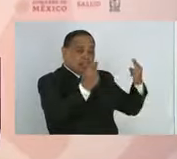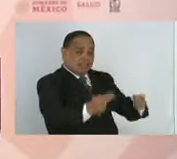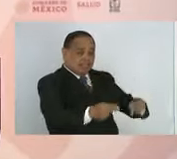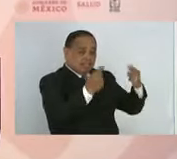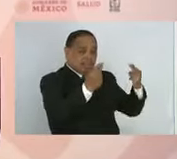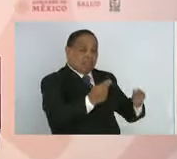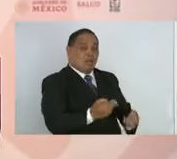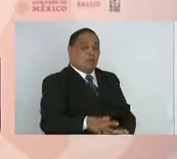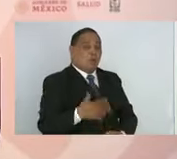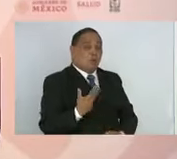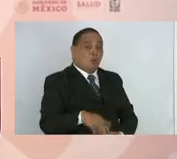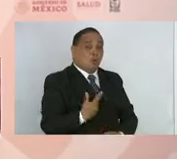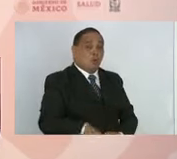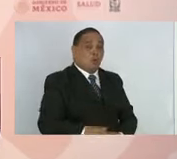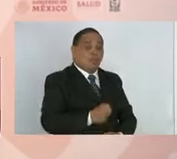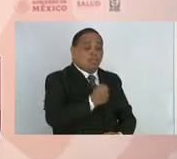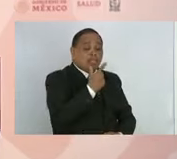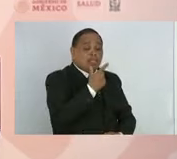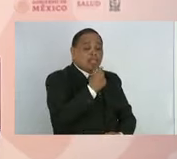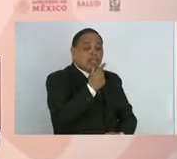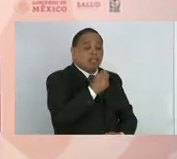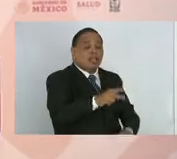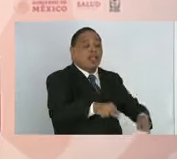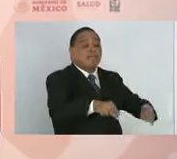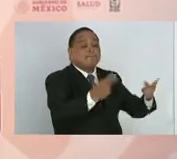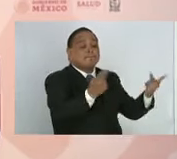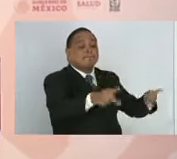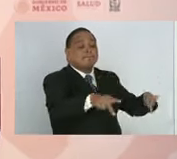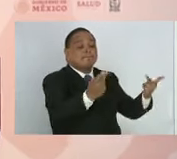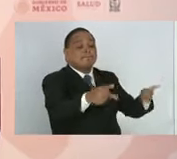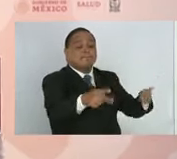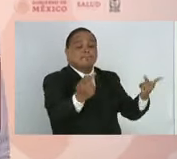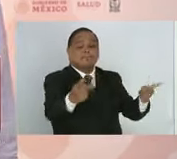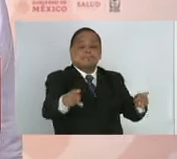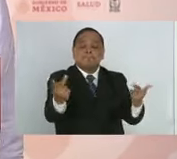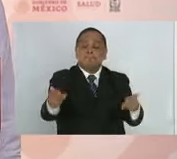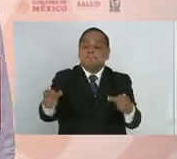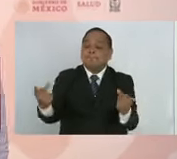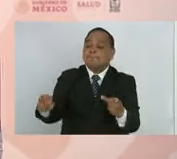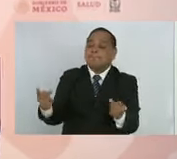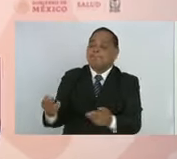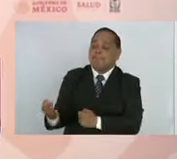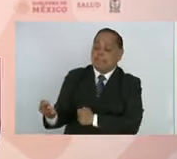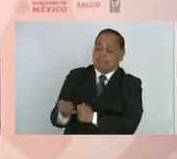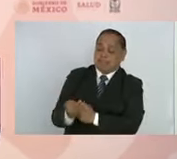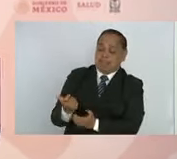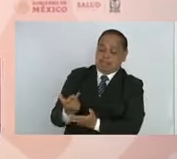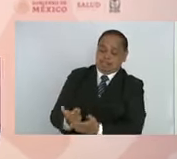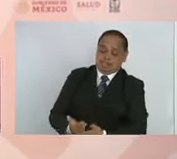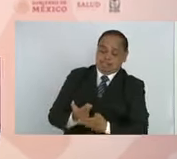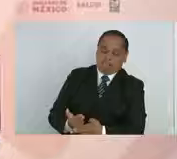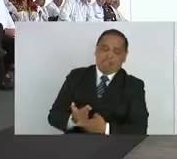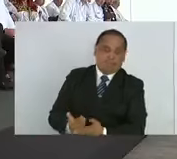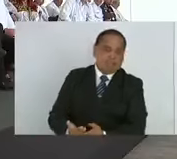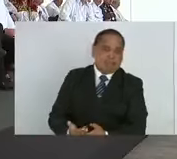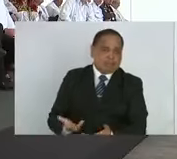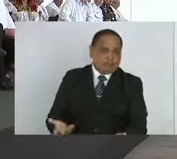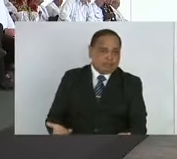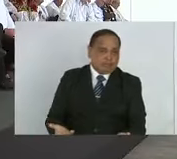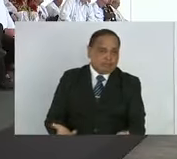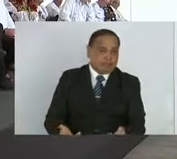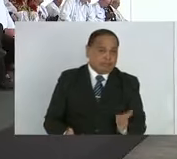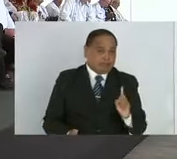la venta al gobierno de medicinas.